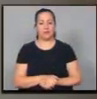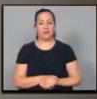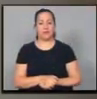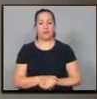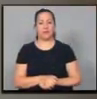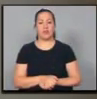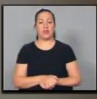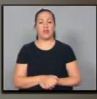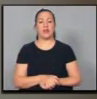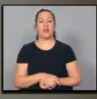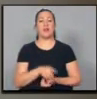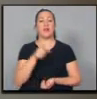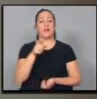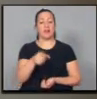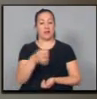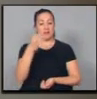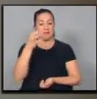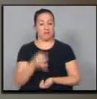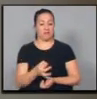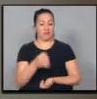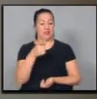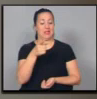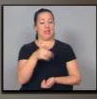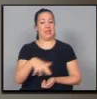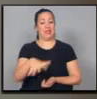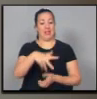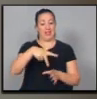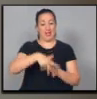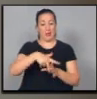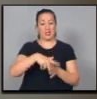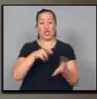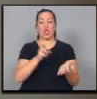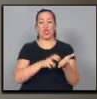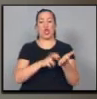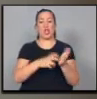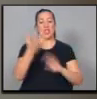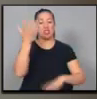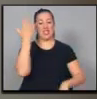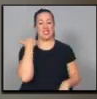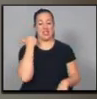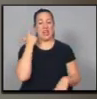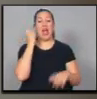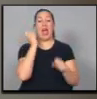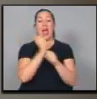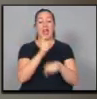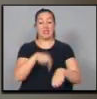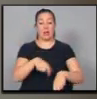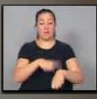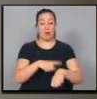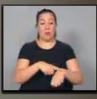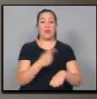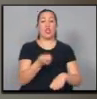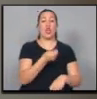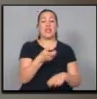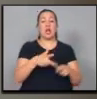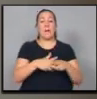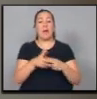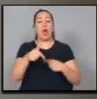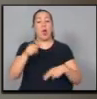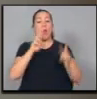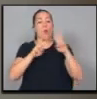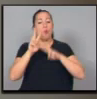El crimen del empresario español en Caballito, claro, que fue noticia ayer durante todo el día. Hasta el momento detuvieron al yerno y a un mecánico. Ahora buscan